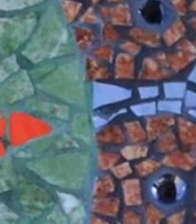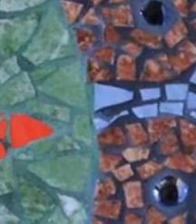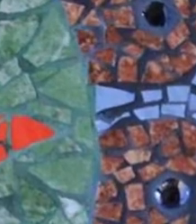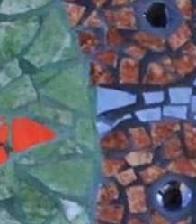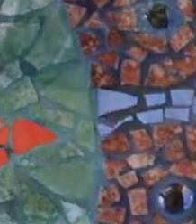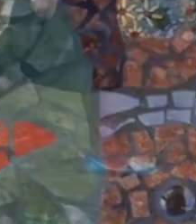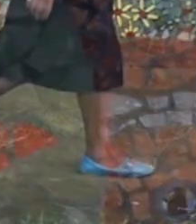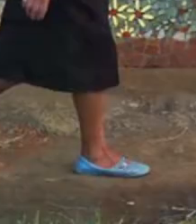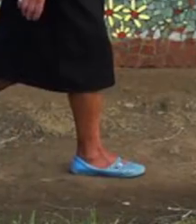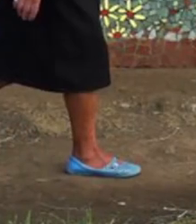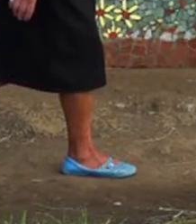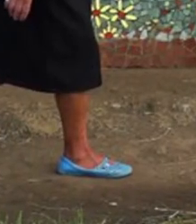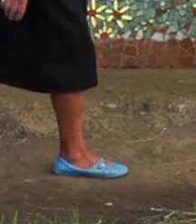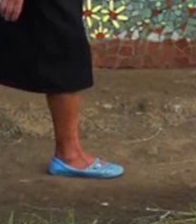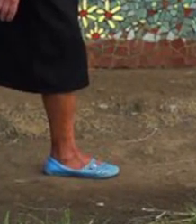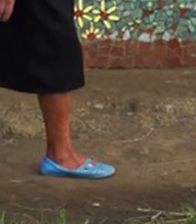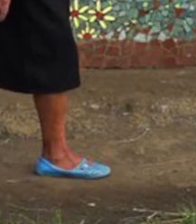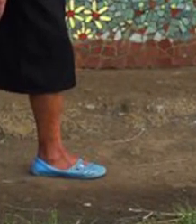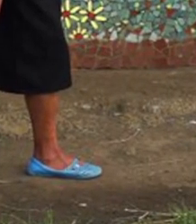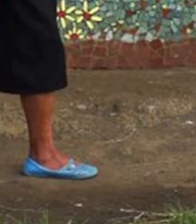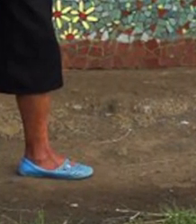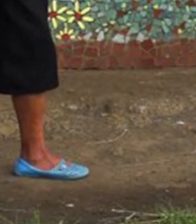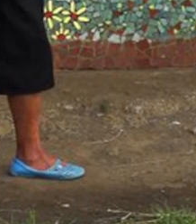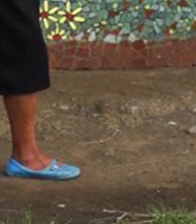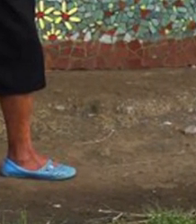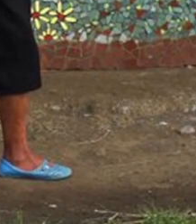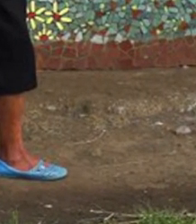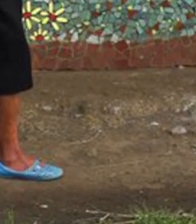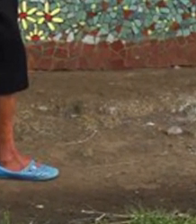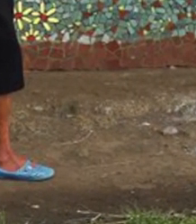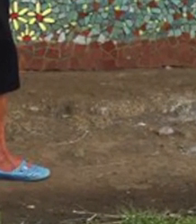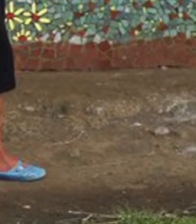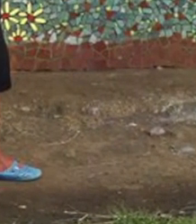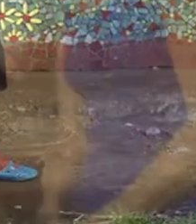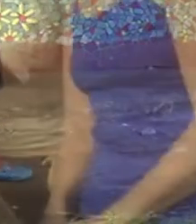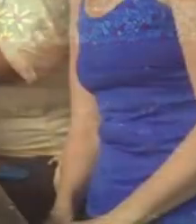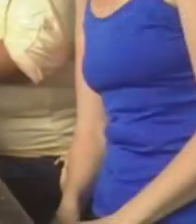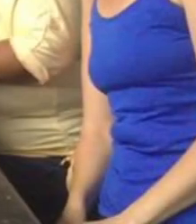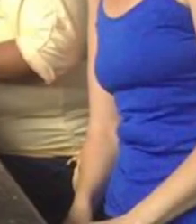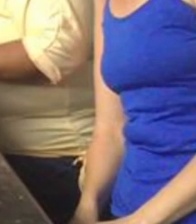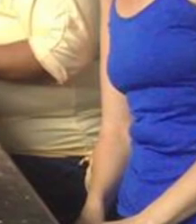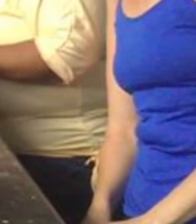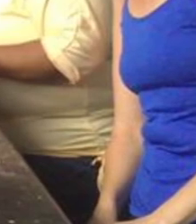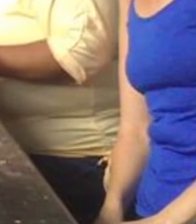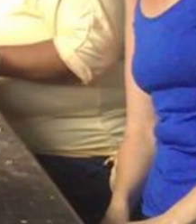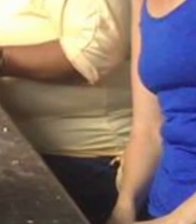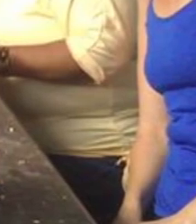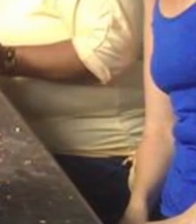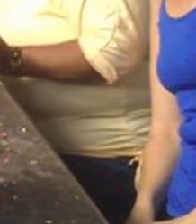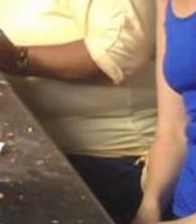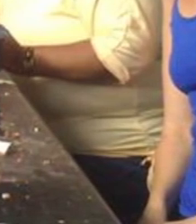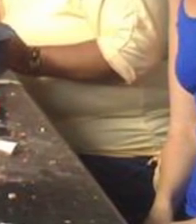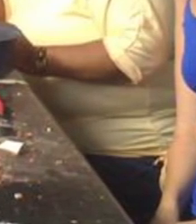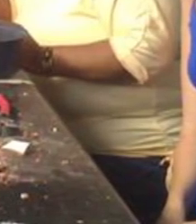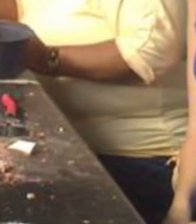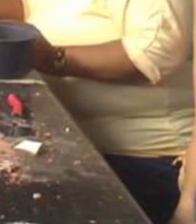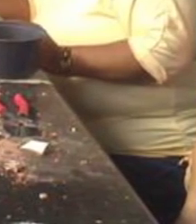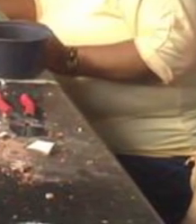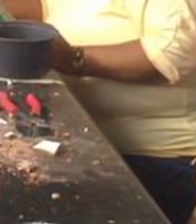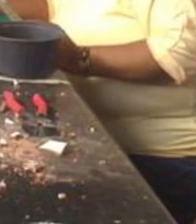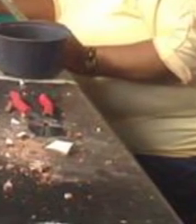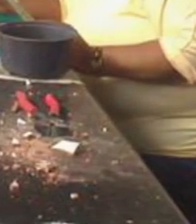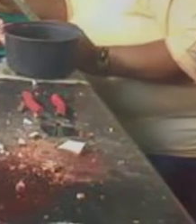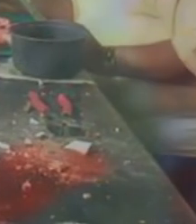sociedad, y ayudar a las mujeres también a expresarse, elaborando también, dando talleres